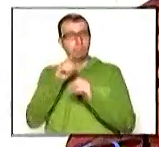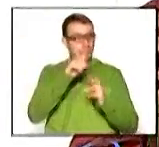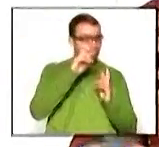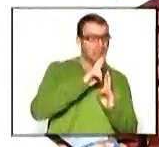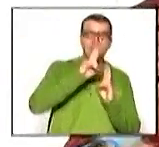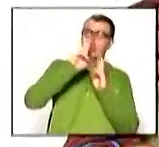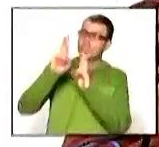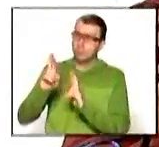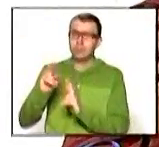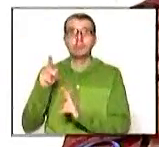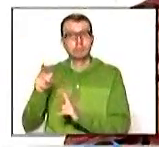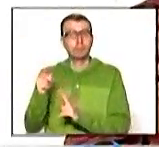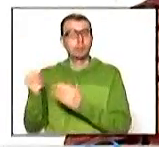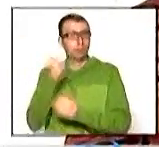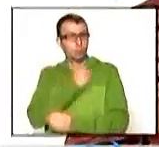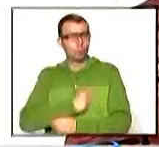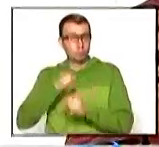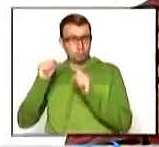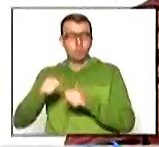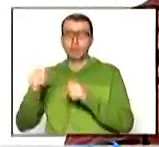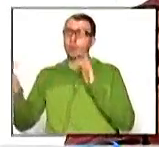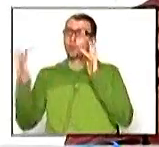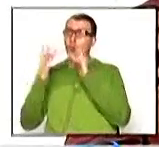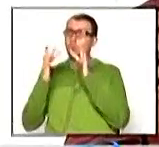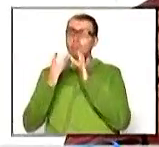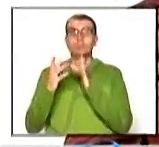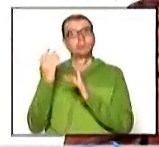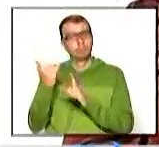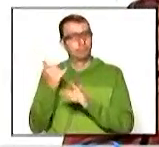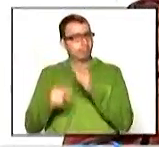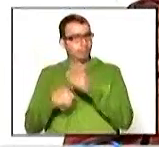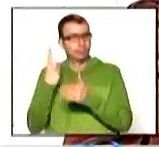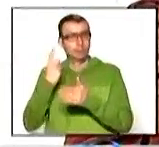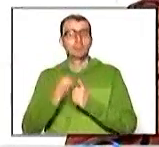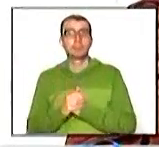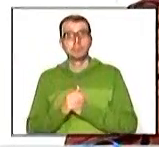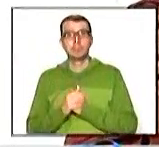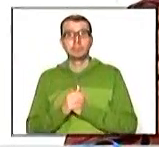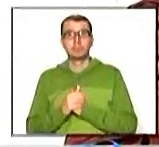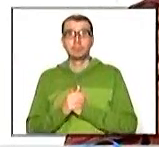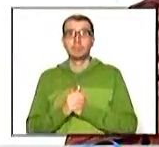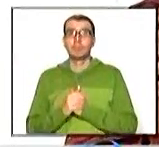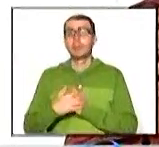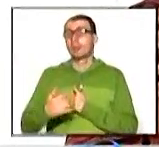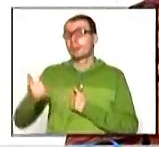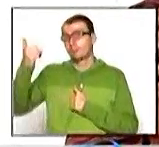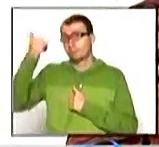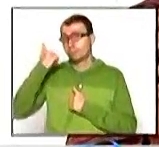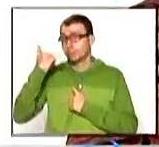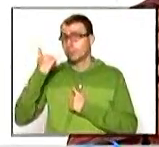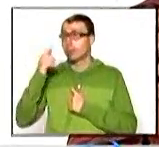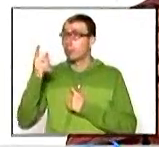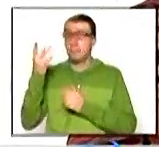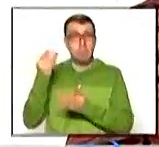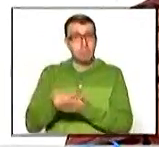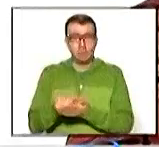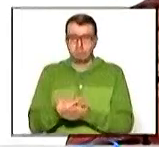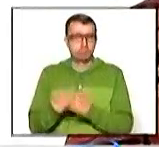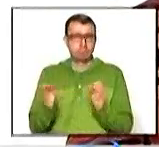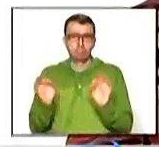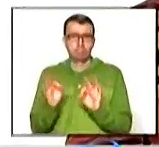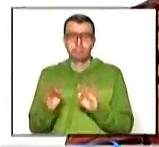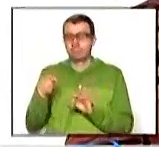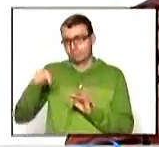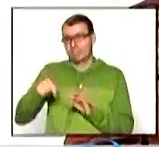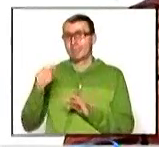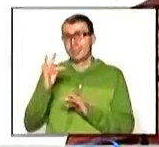018000-127-222, así es que comuníquense en estos momentos que está la línea disponible. Línea que no les cuesta o pago que no tienen que hacer porque lo hace